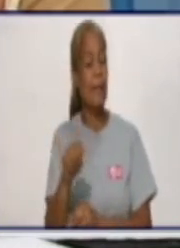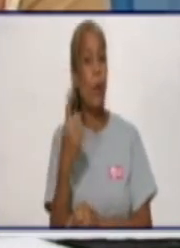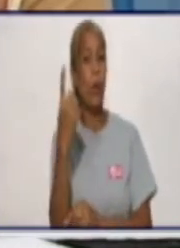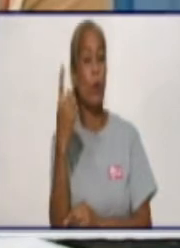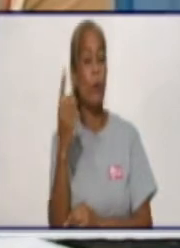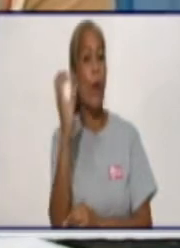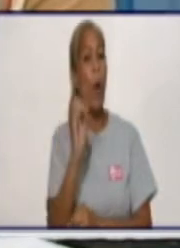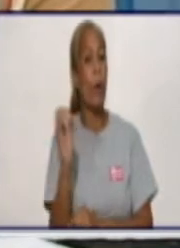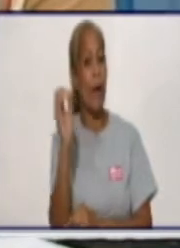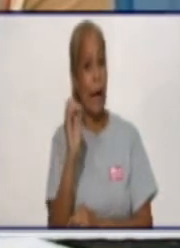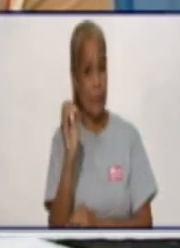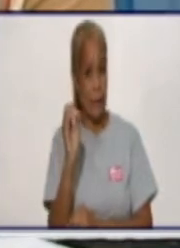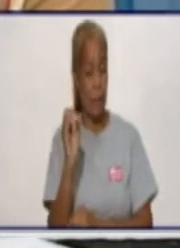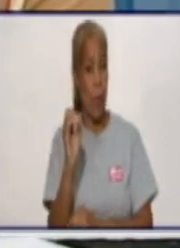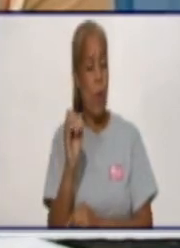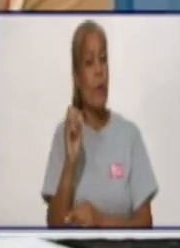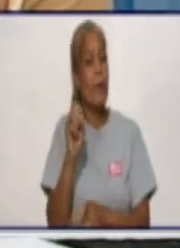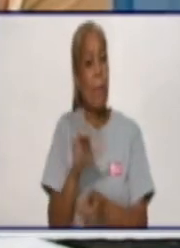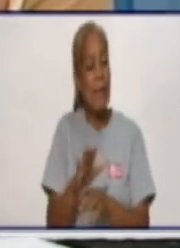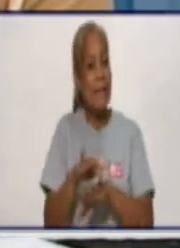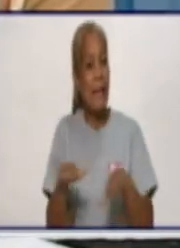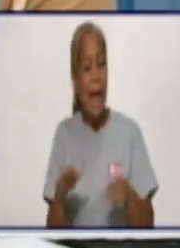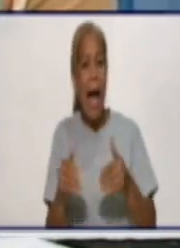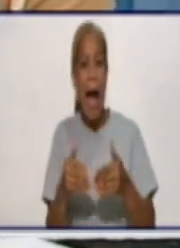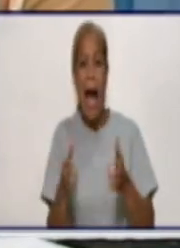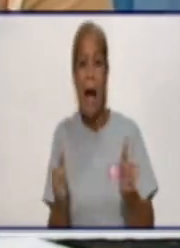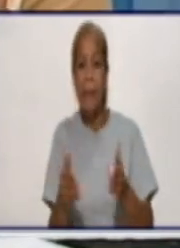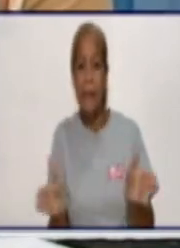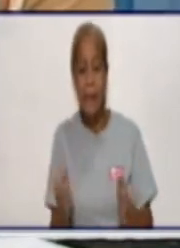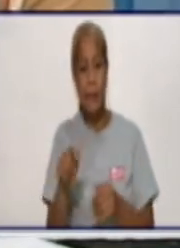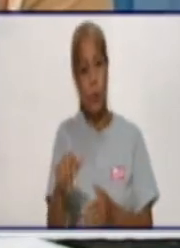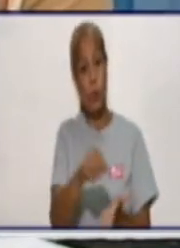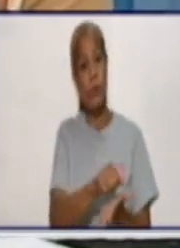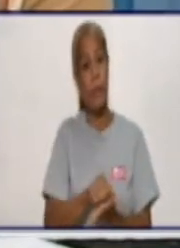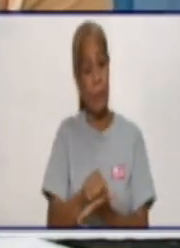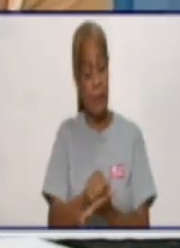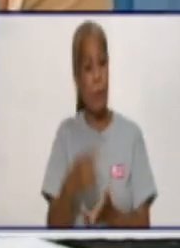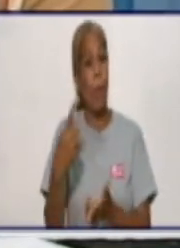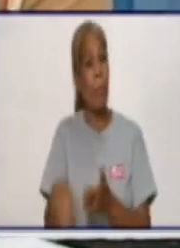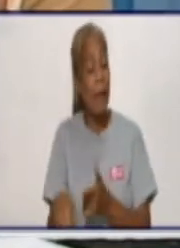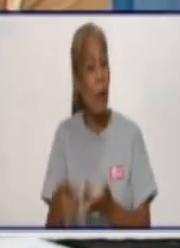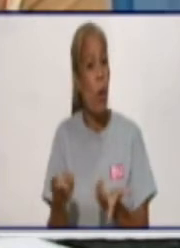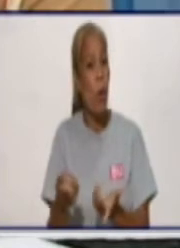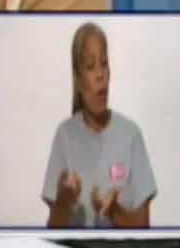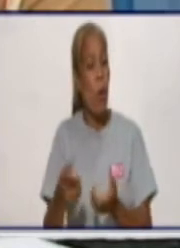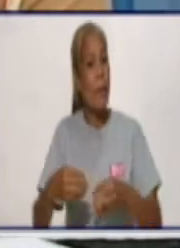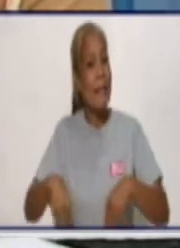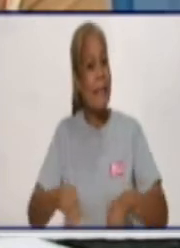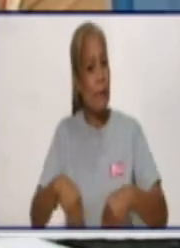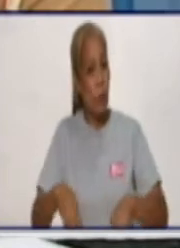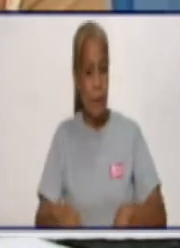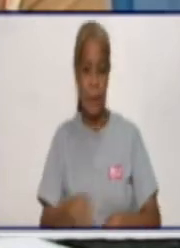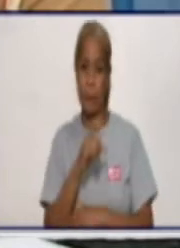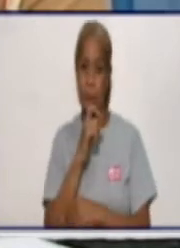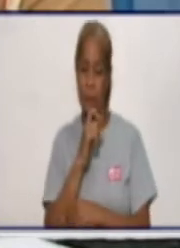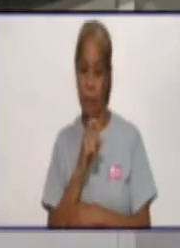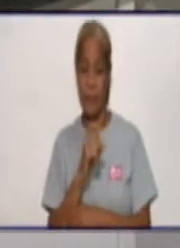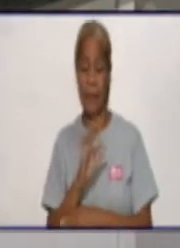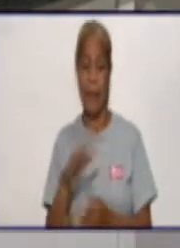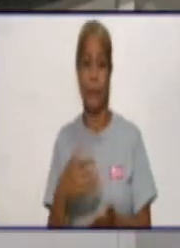a reabrir sus servicios pero desde una situación bastante complejo sí yo creo que entonces sería bueno escuchar